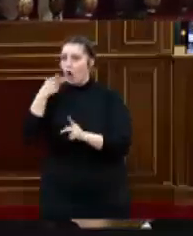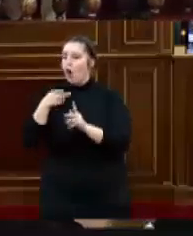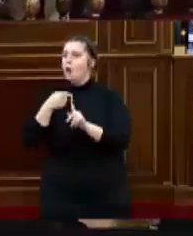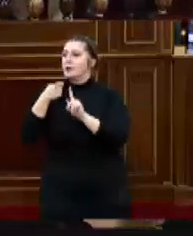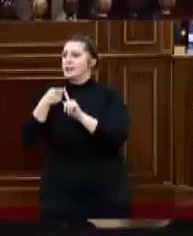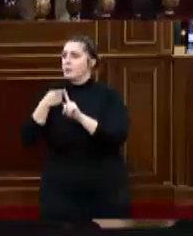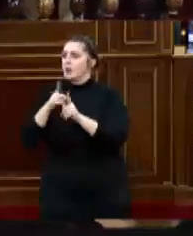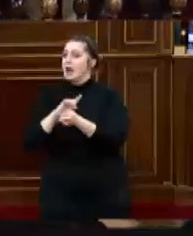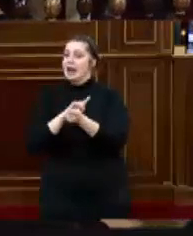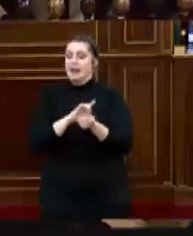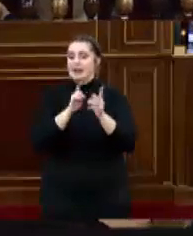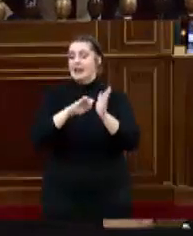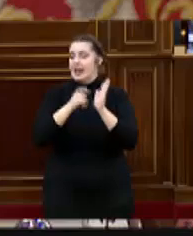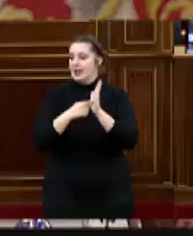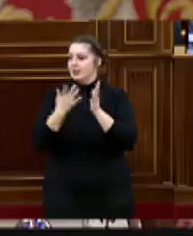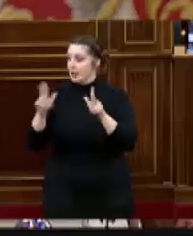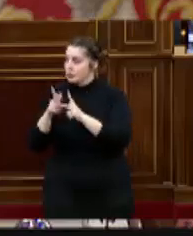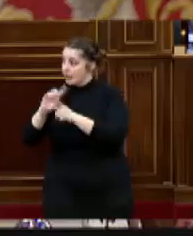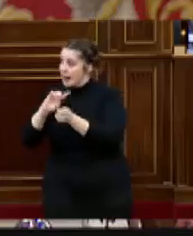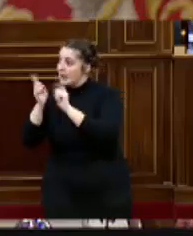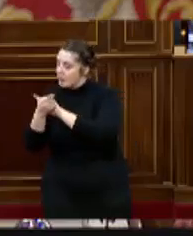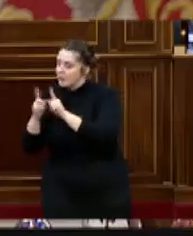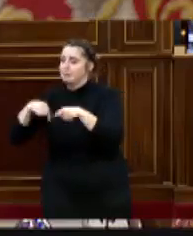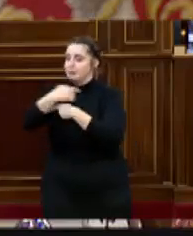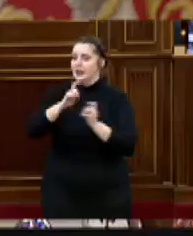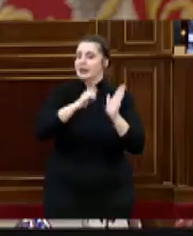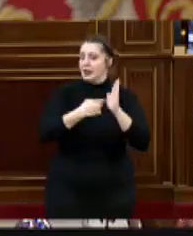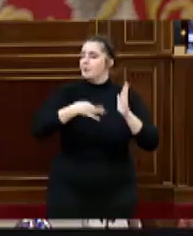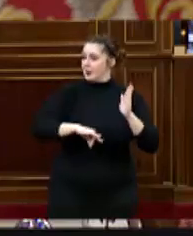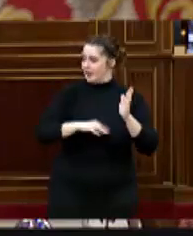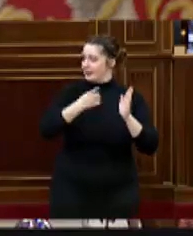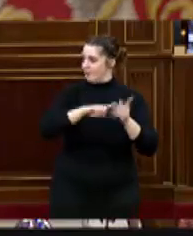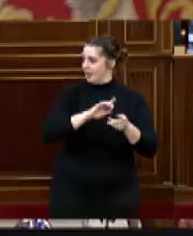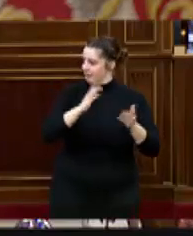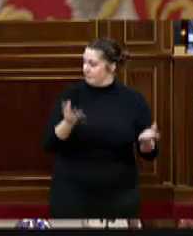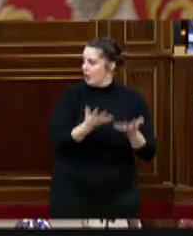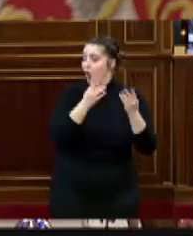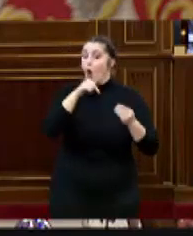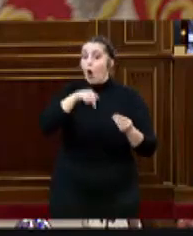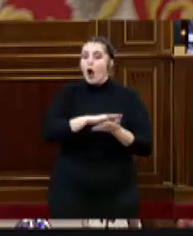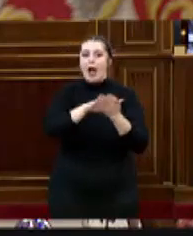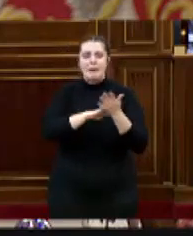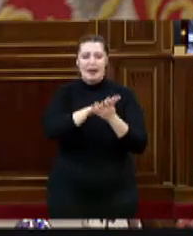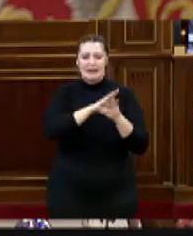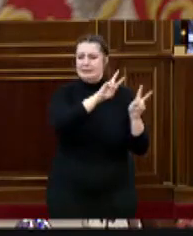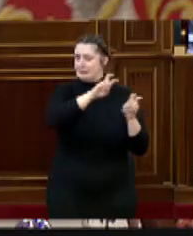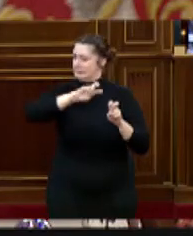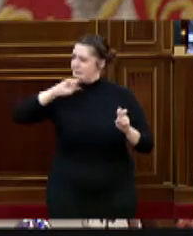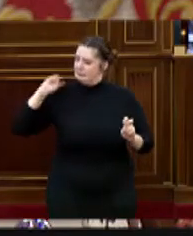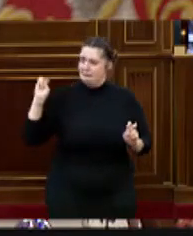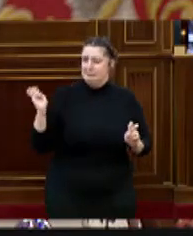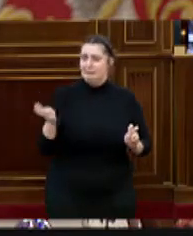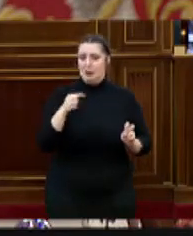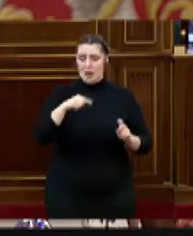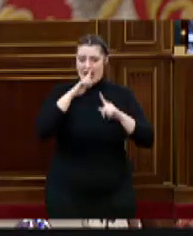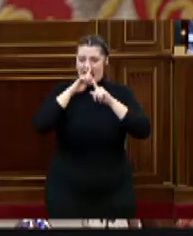tipo de cambio legislativo hoy hoy Vais a dialogar sobre muchos aspectos de